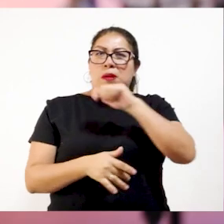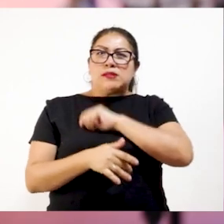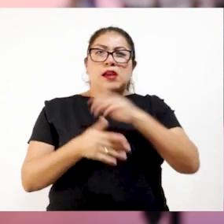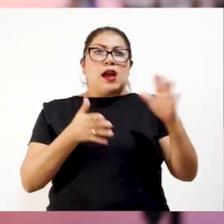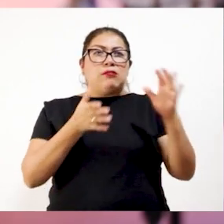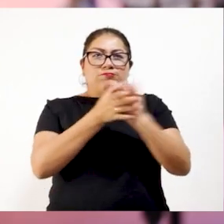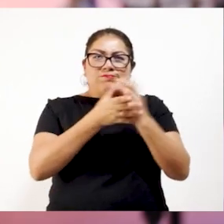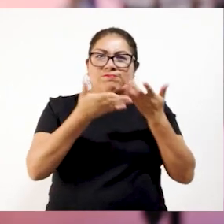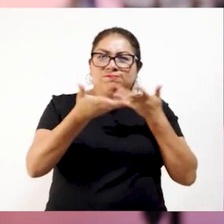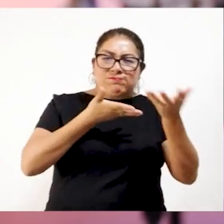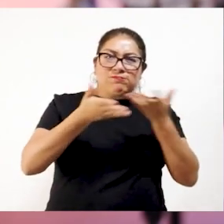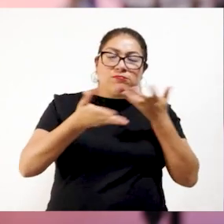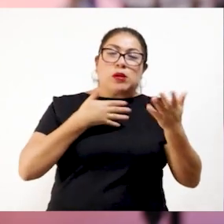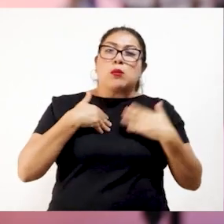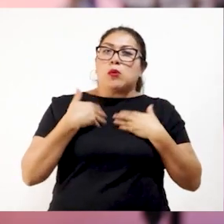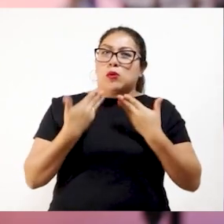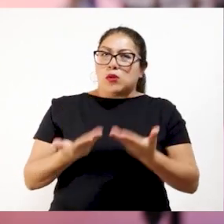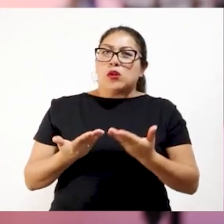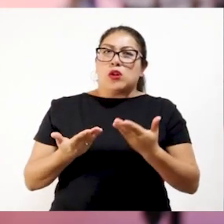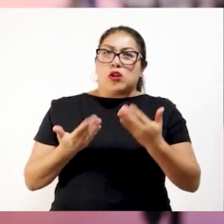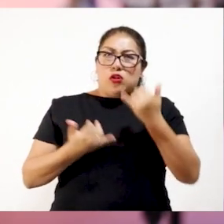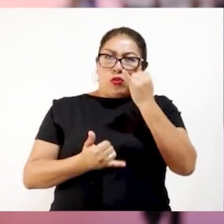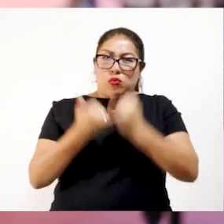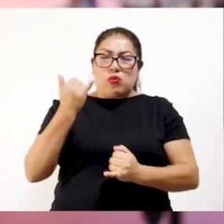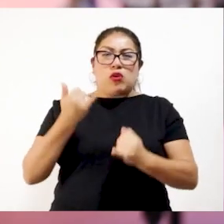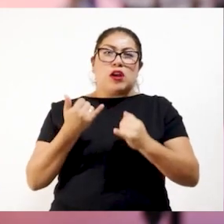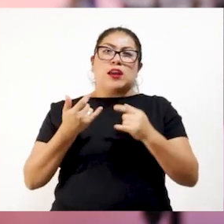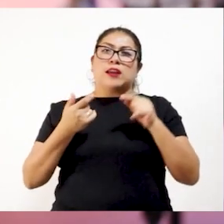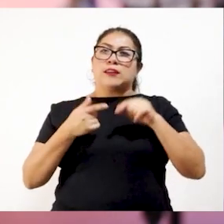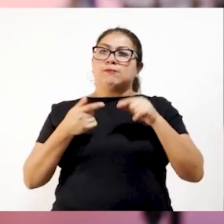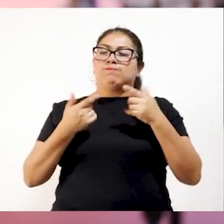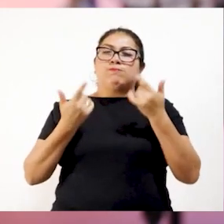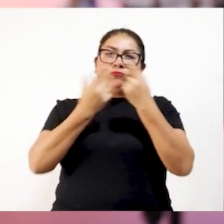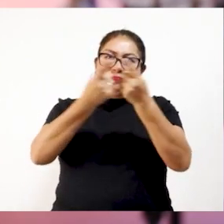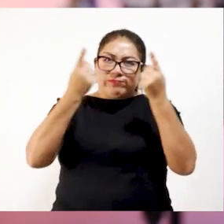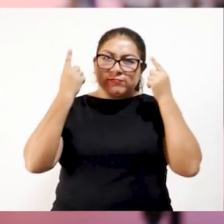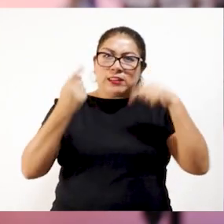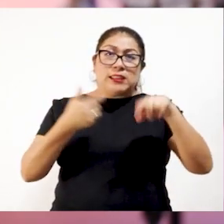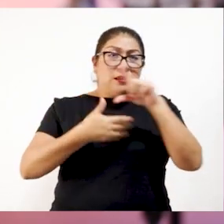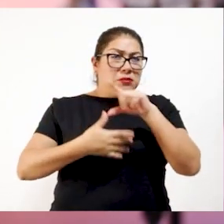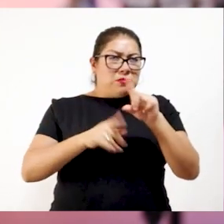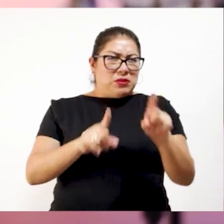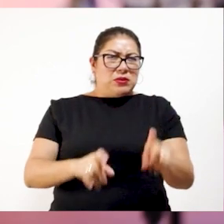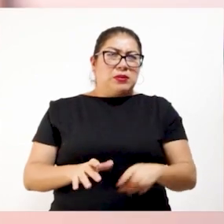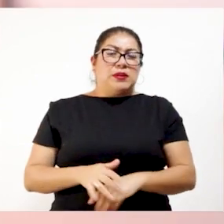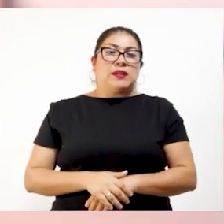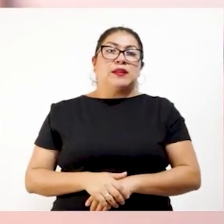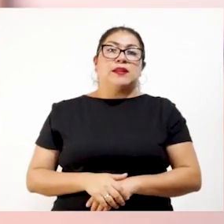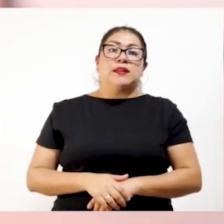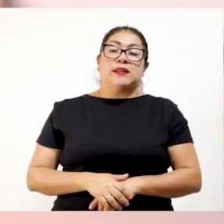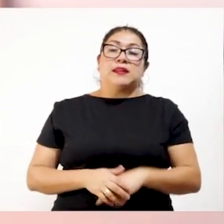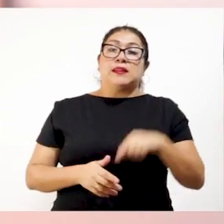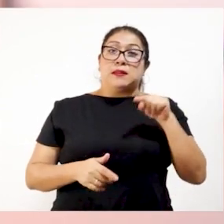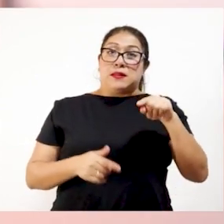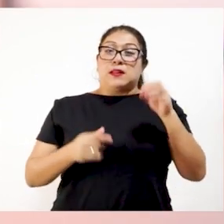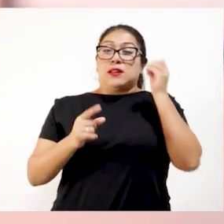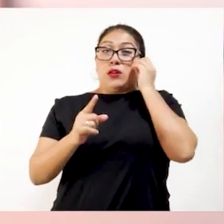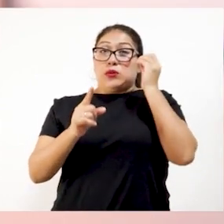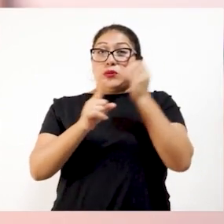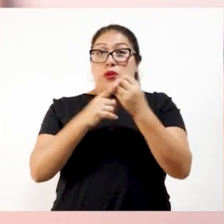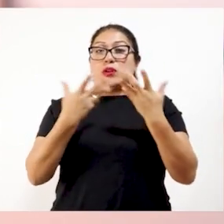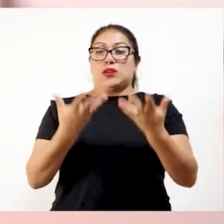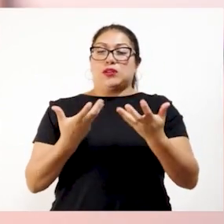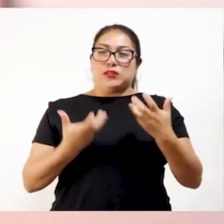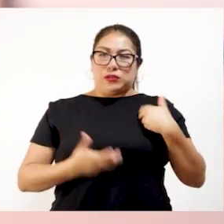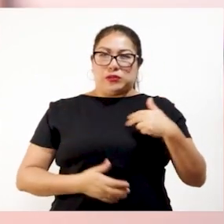en España y para poder concluir estudios aquí en América Latina? Bueno, ese objetivo